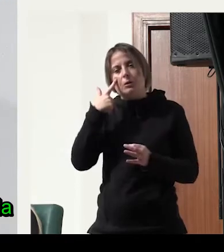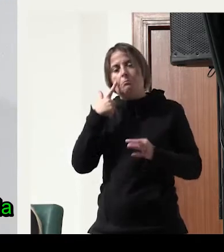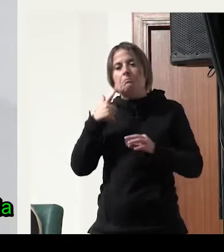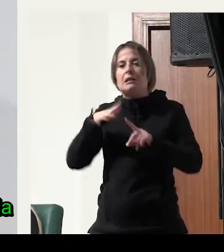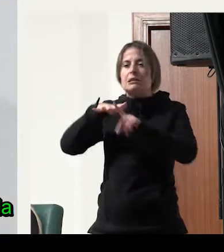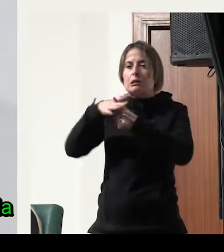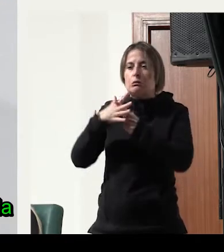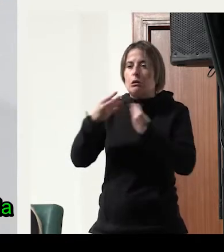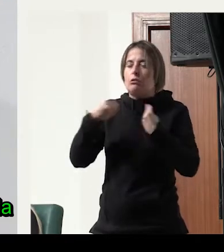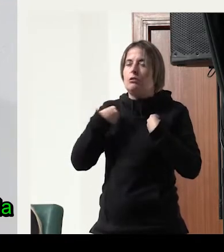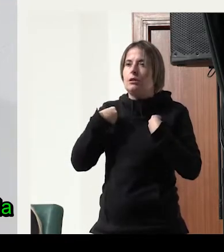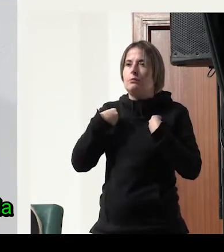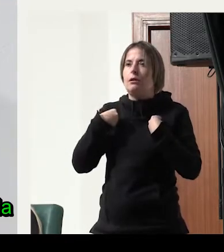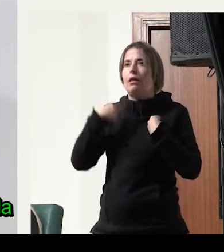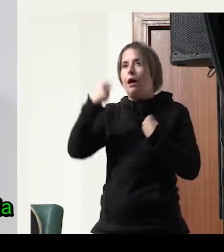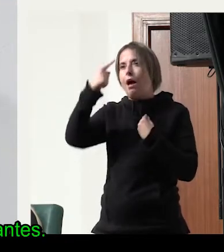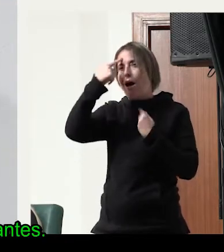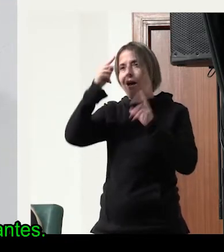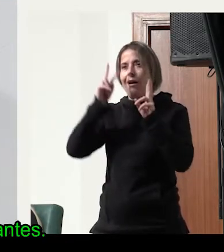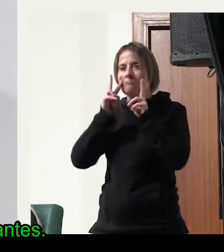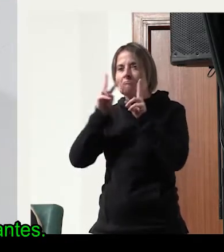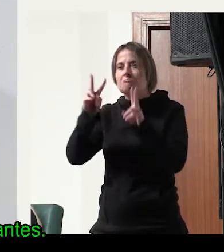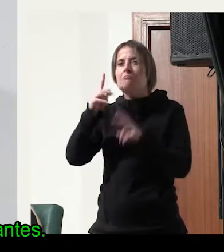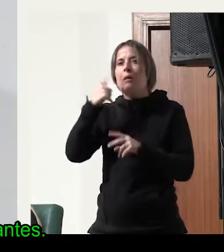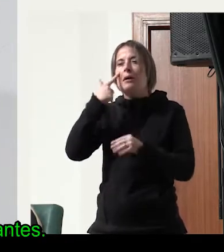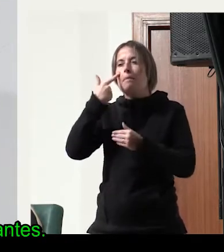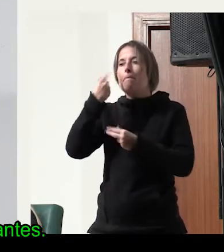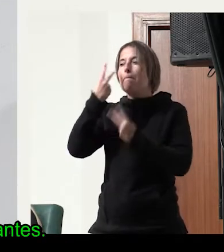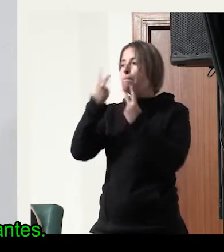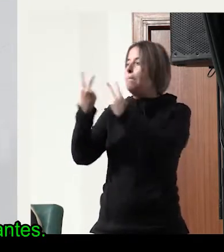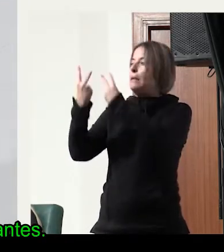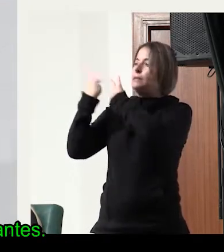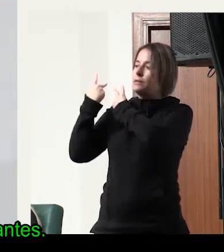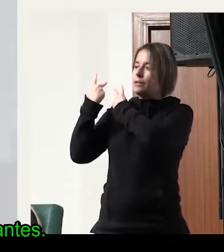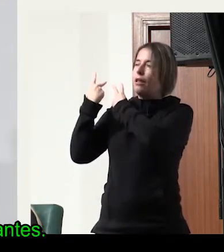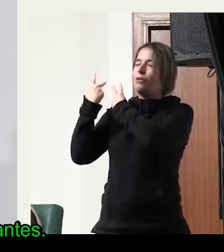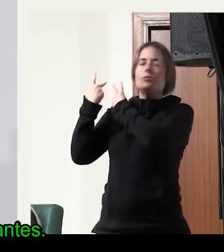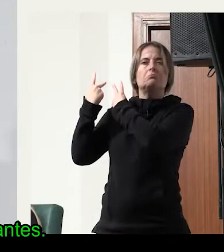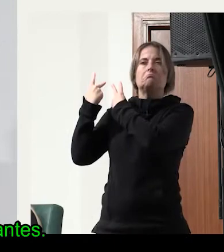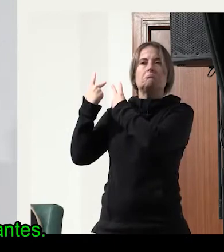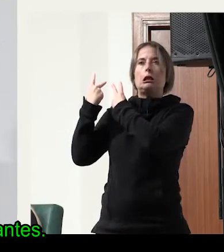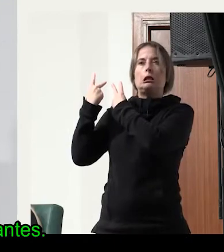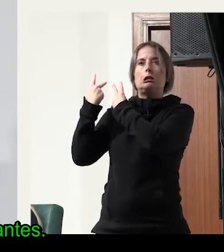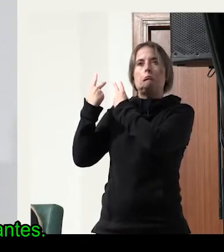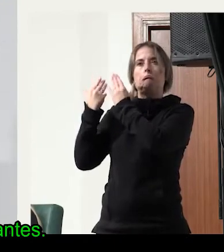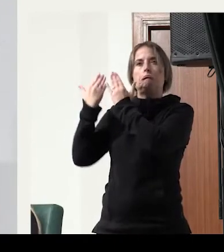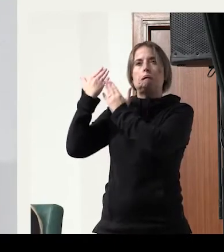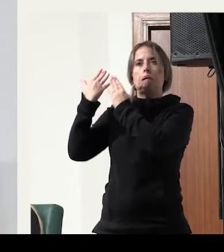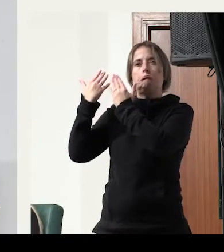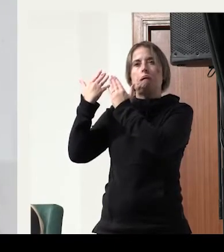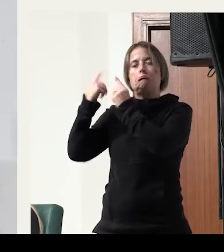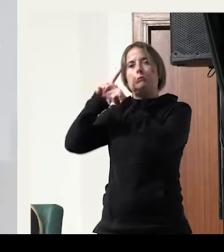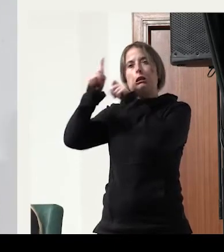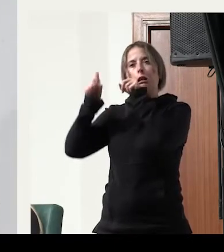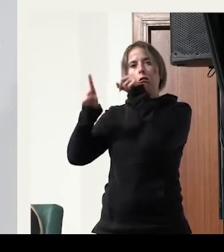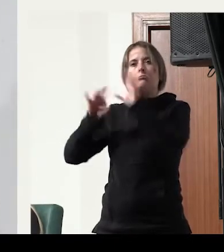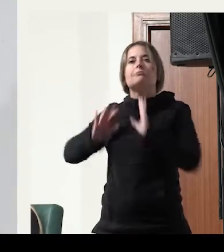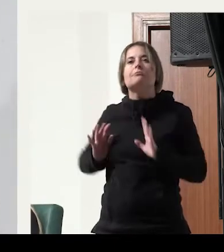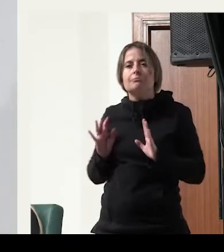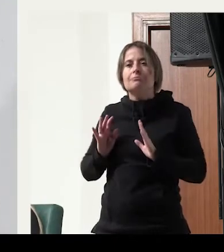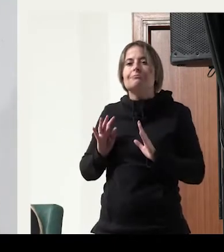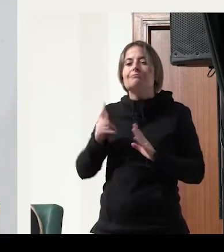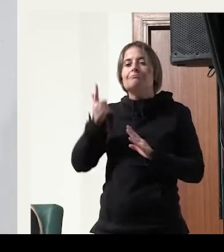como mirar, ¿no?, a ese pasado tuyo y ponerlo un poco por lo menos entre interrogantes, ¿no? Pero sí que hay que hacer un